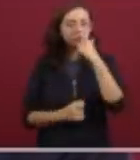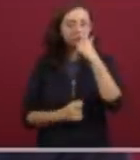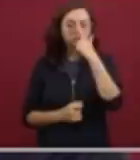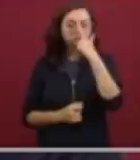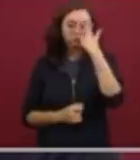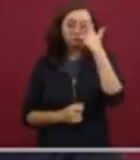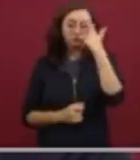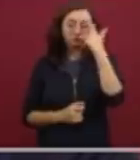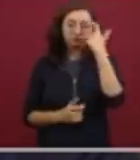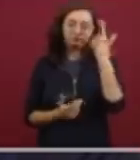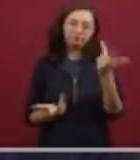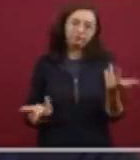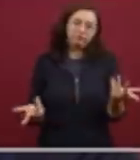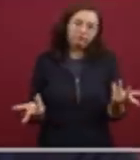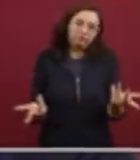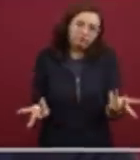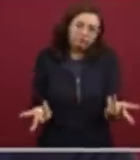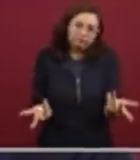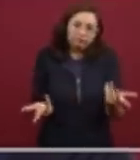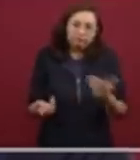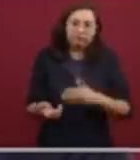¿Qué les digo?